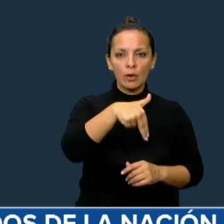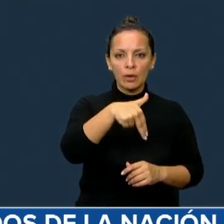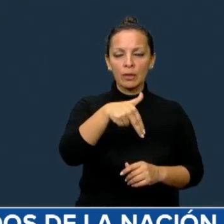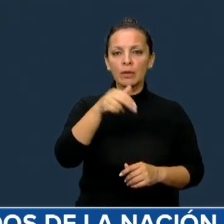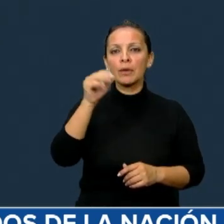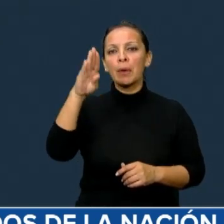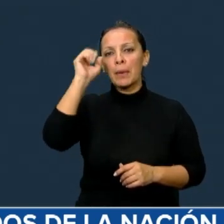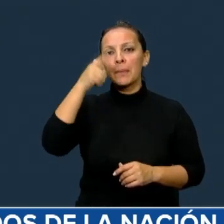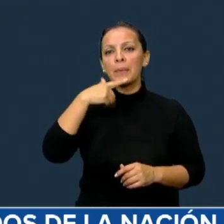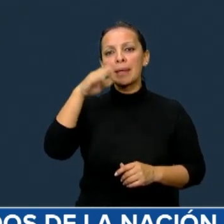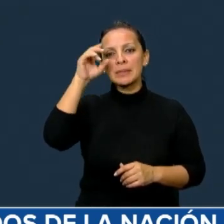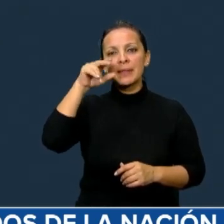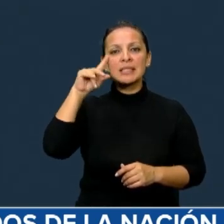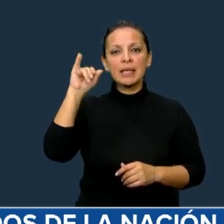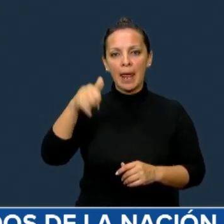Pesbesián.